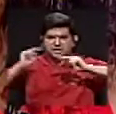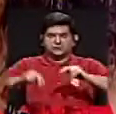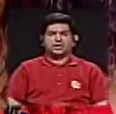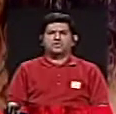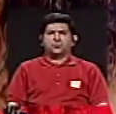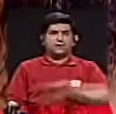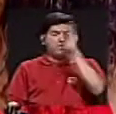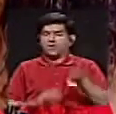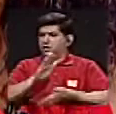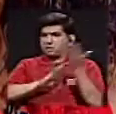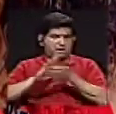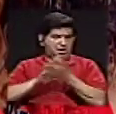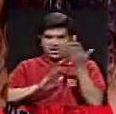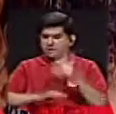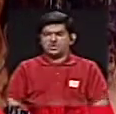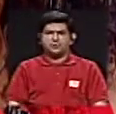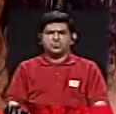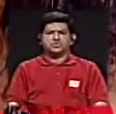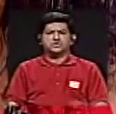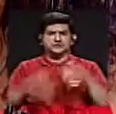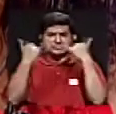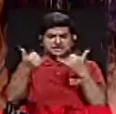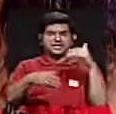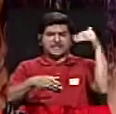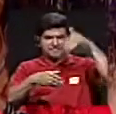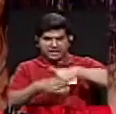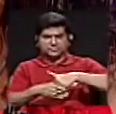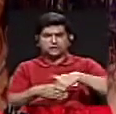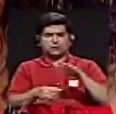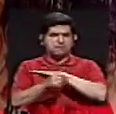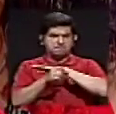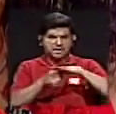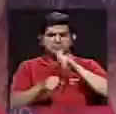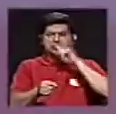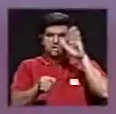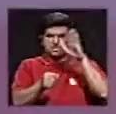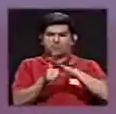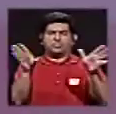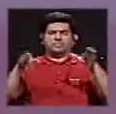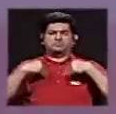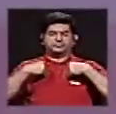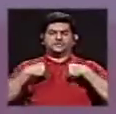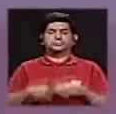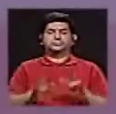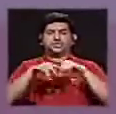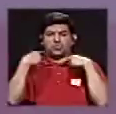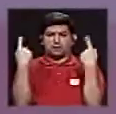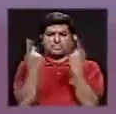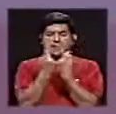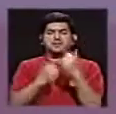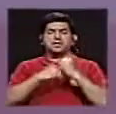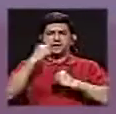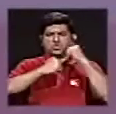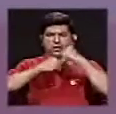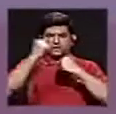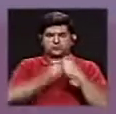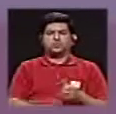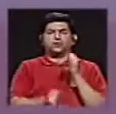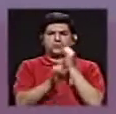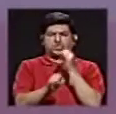nos levantamos nunca ninguna de una vez que nos que nos metimos de lleno verdad fue un compromiso asumido desde el partido desde su estructura desde su